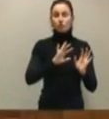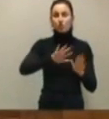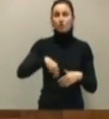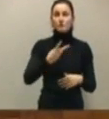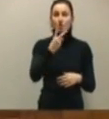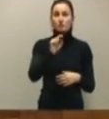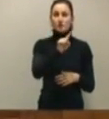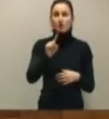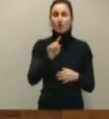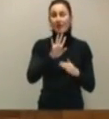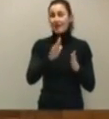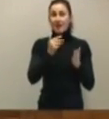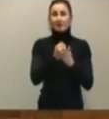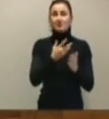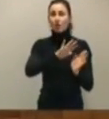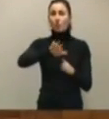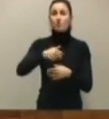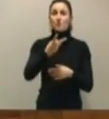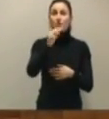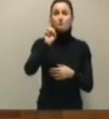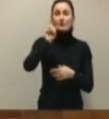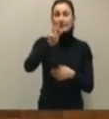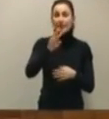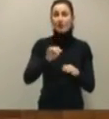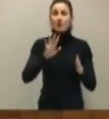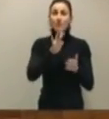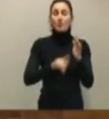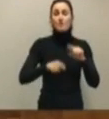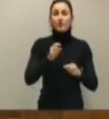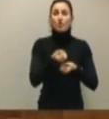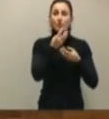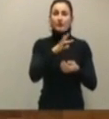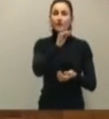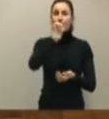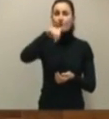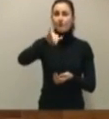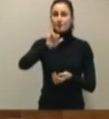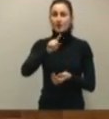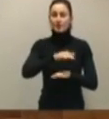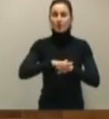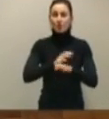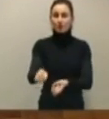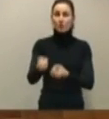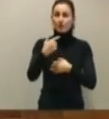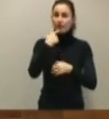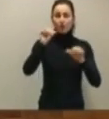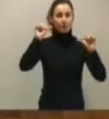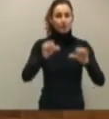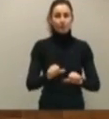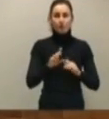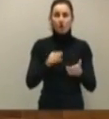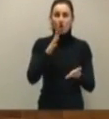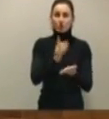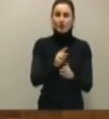hasta finales del 2013, según las previsiones del Fondo Monetario Internacional y del Gobierno. Desde el inicio de la crisis hemos tenido pésimos